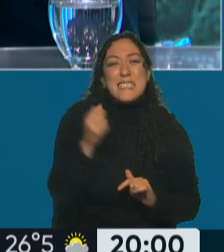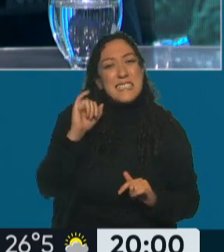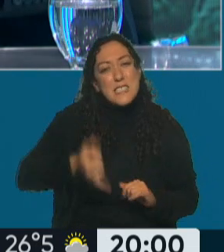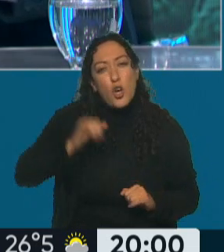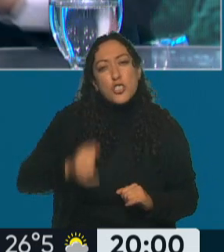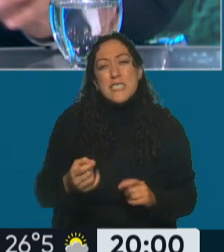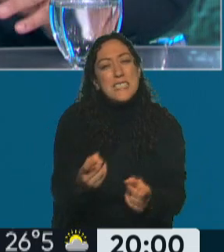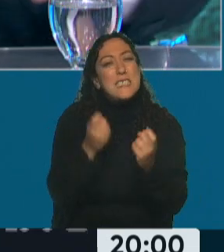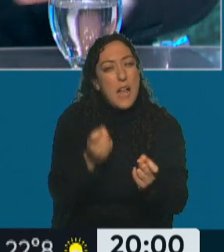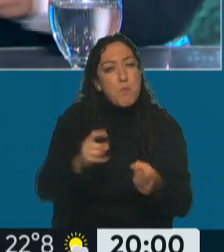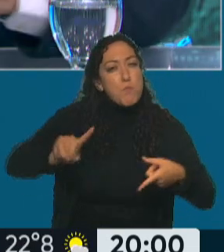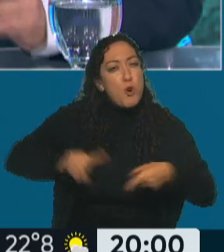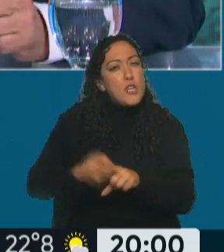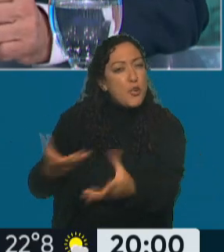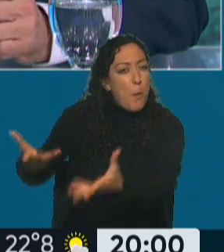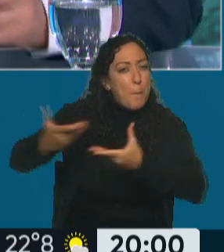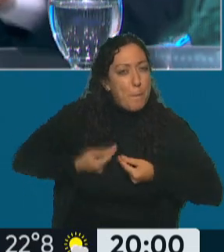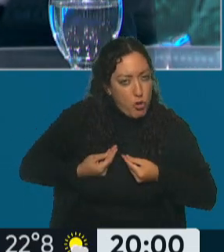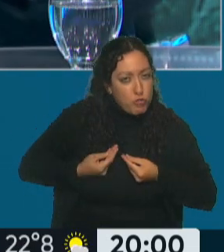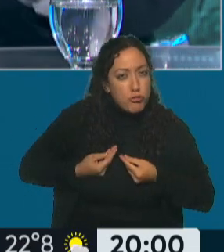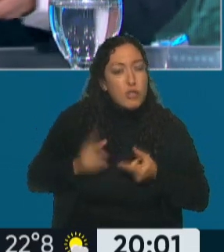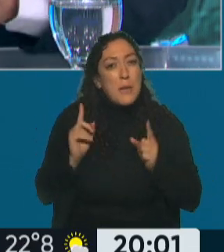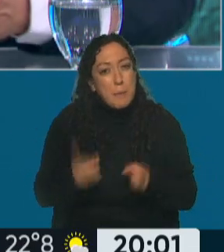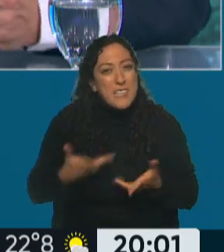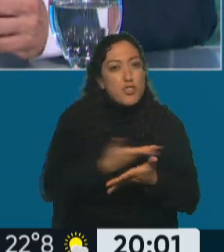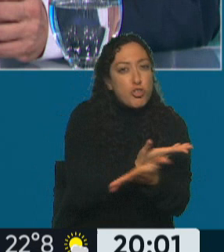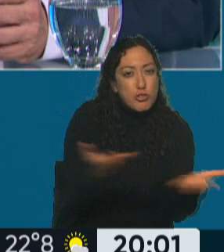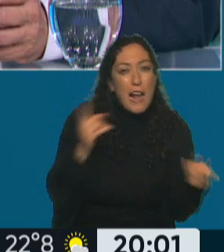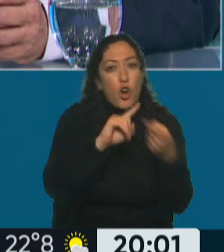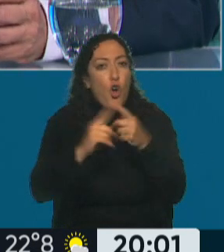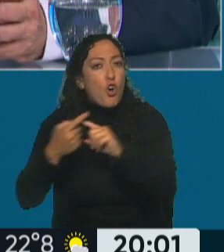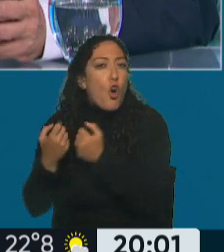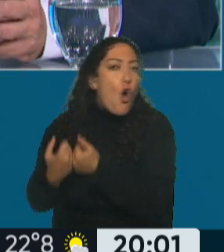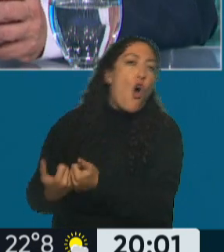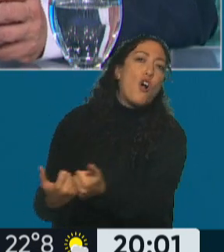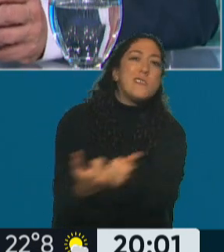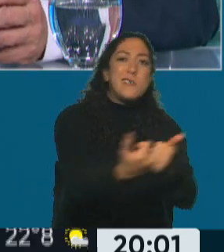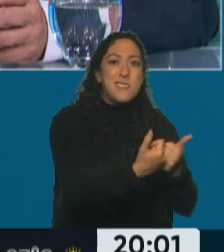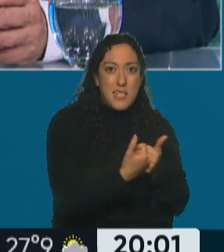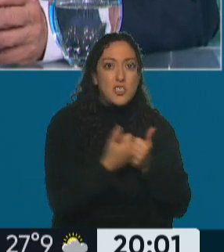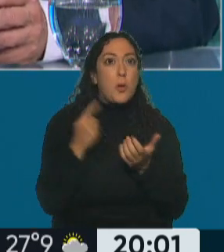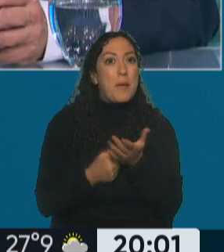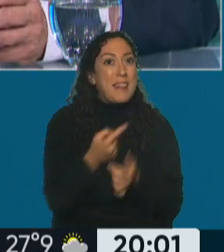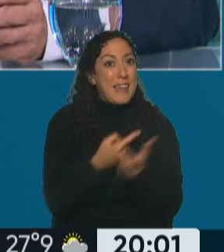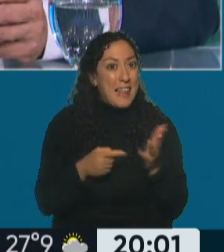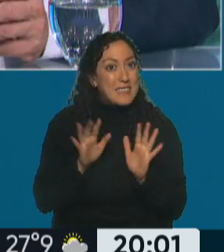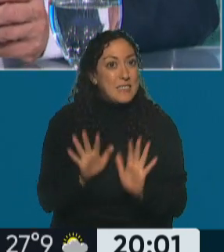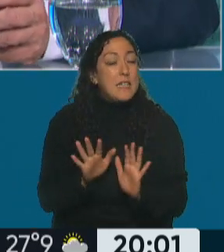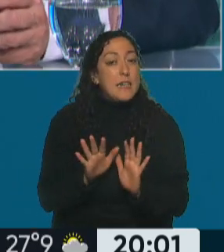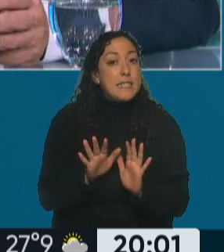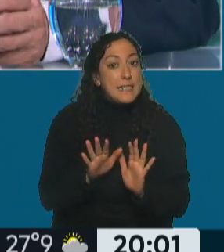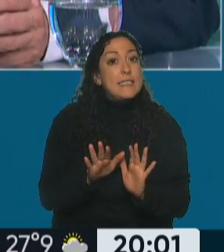apoyo político y el consenso social a este tipo de medidas. Esto yo te diría que es un condimento que siempre le